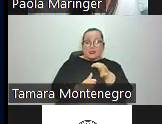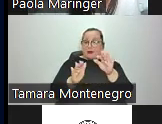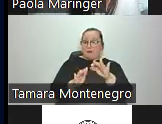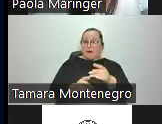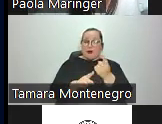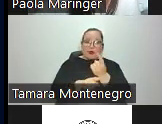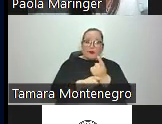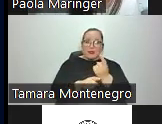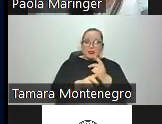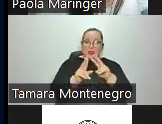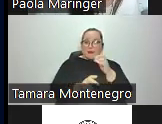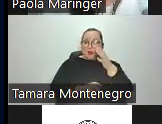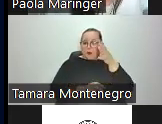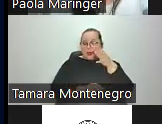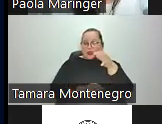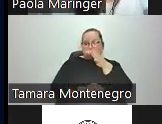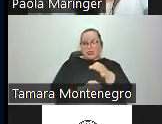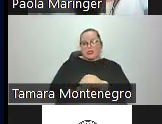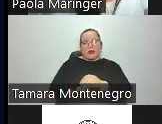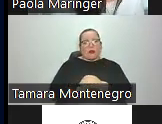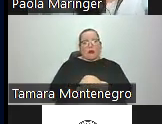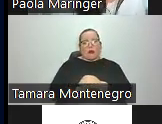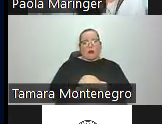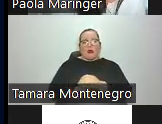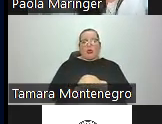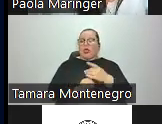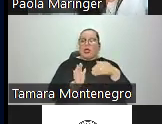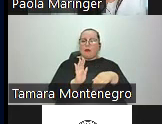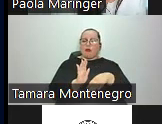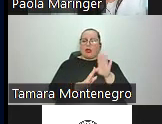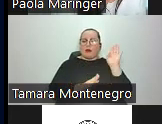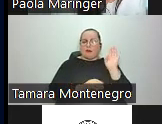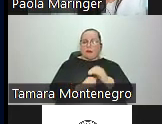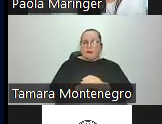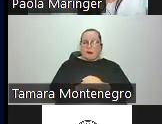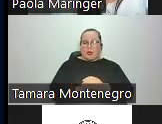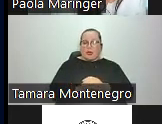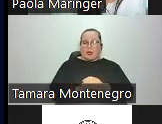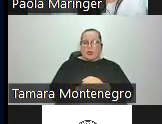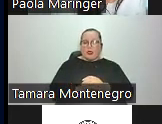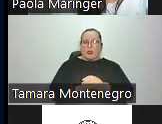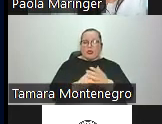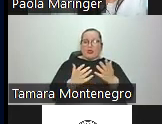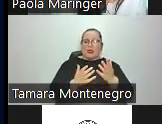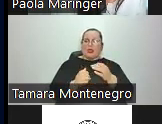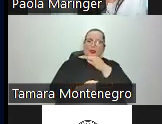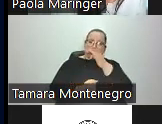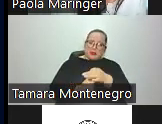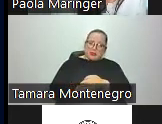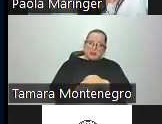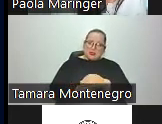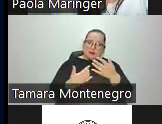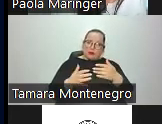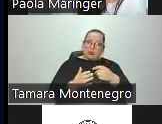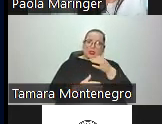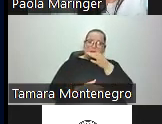este webinar y decíamos, a ver, ¿qué es lo más importante para ir a ver tu marca personal? Tú me decías, piensa